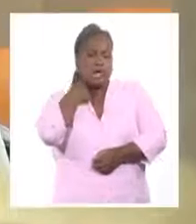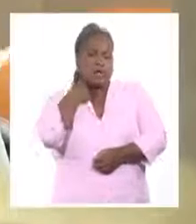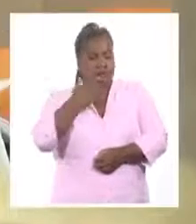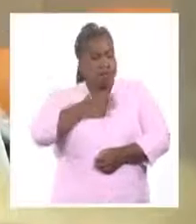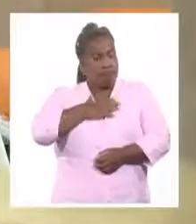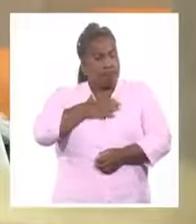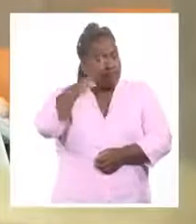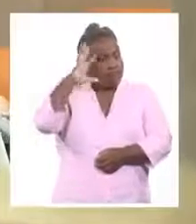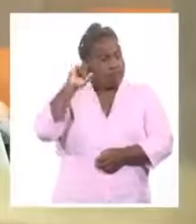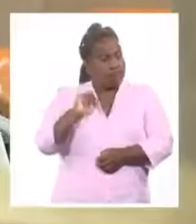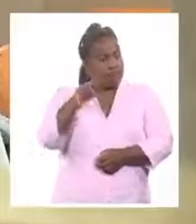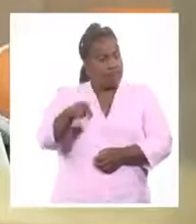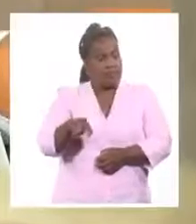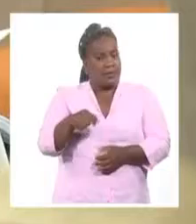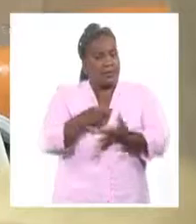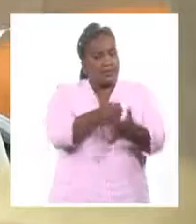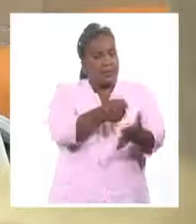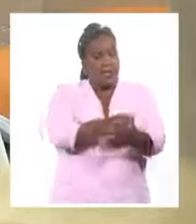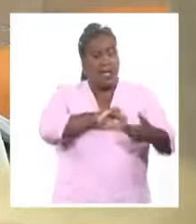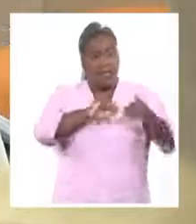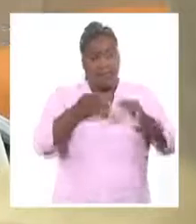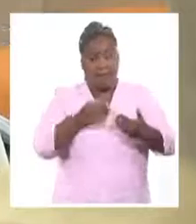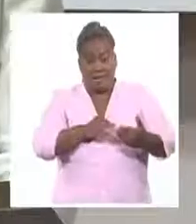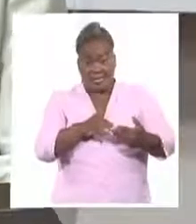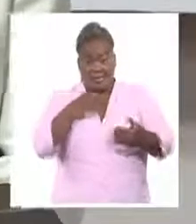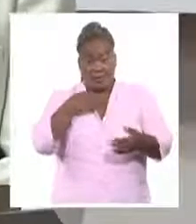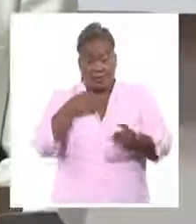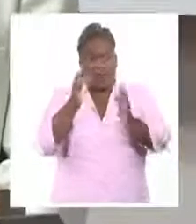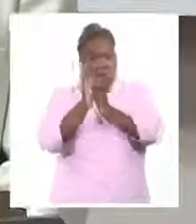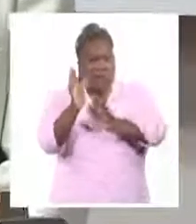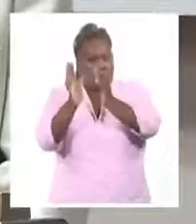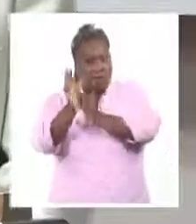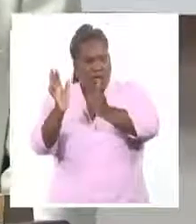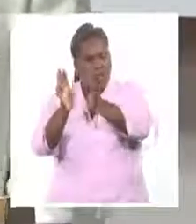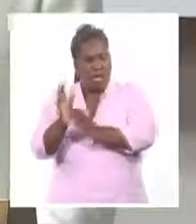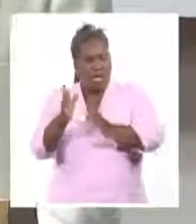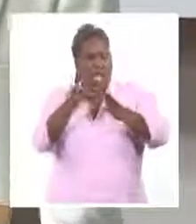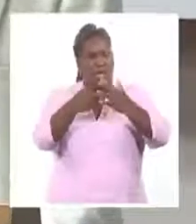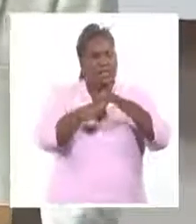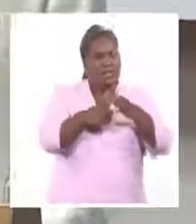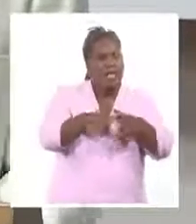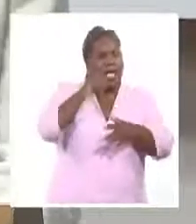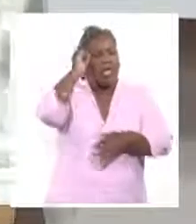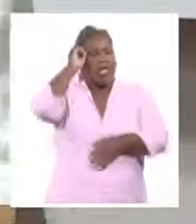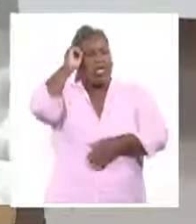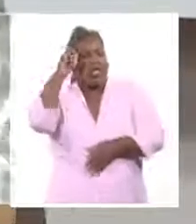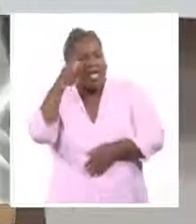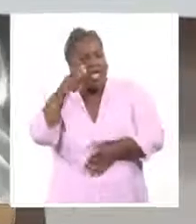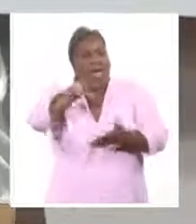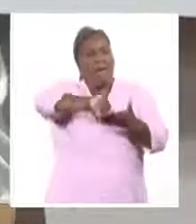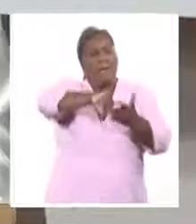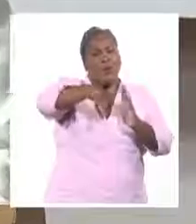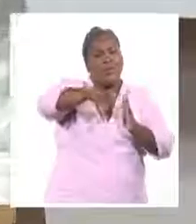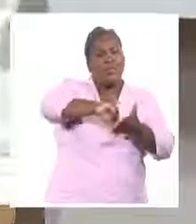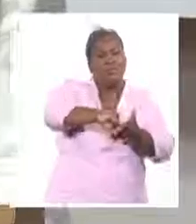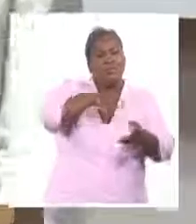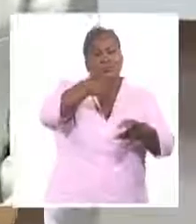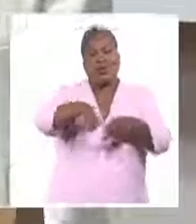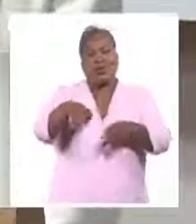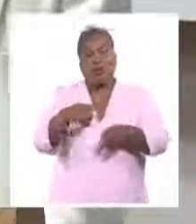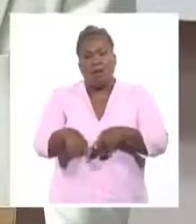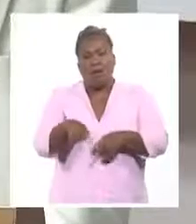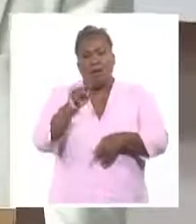ver, con el propio empuje de los debates que hemos sostenido mensualmente, revisando ideas, proyectos, realizaciones, potencialidades, han